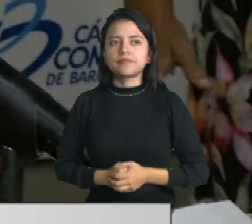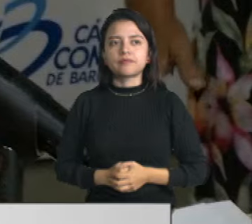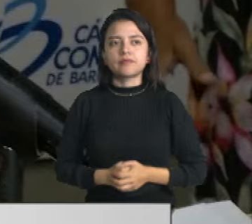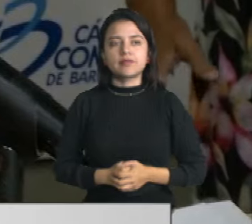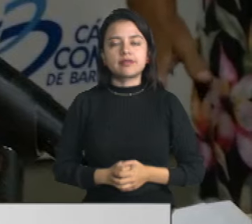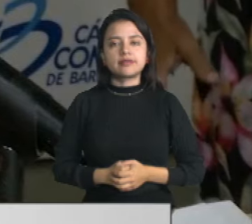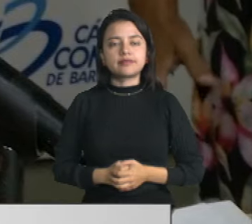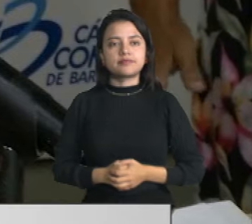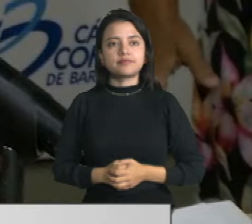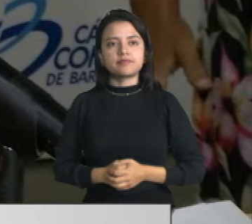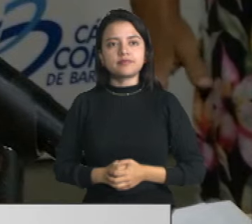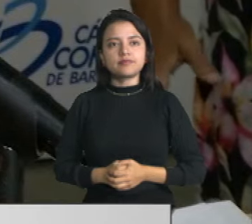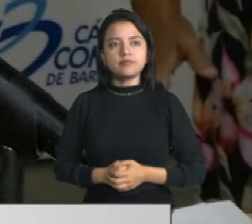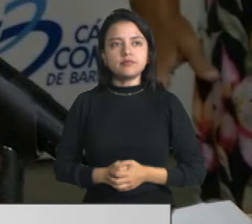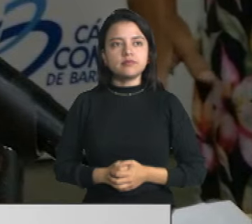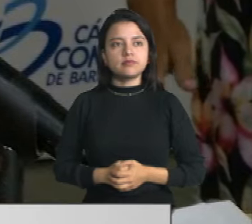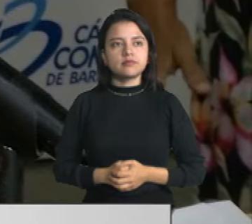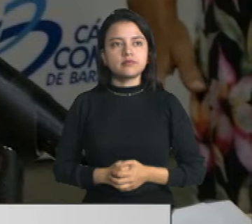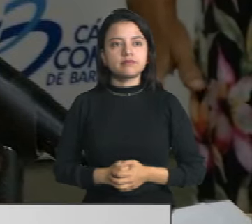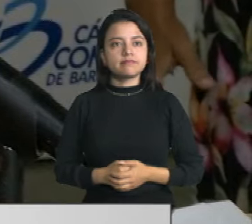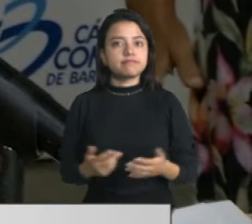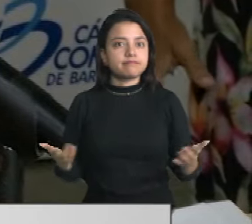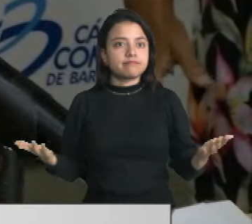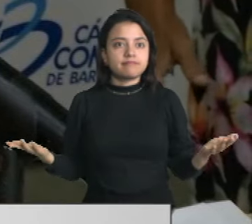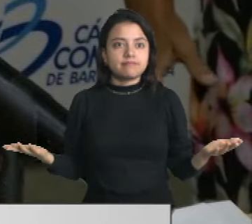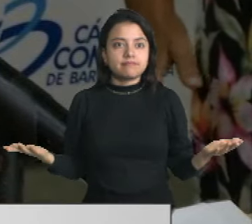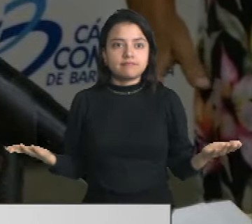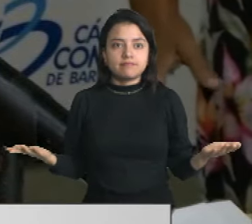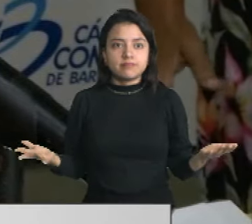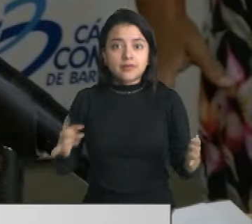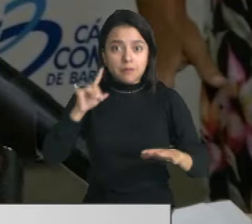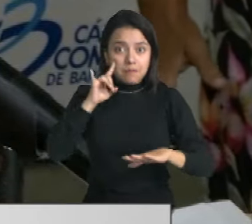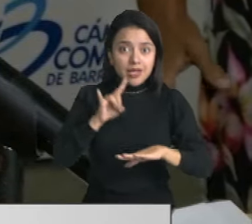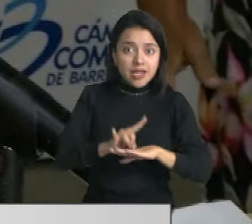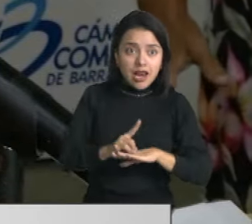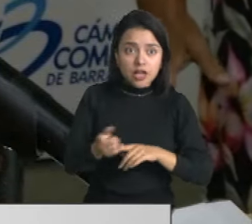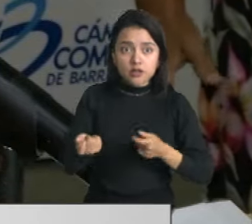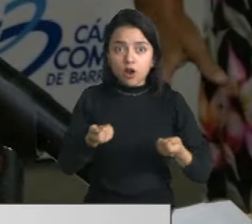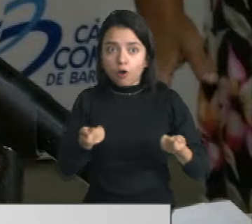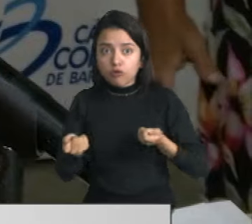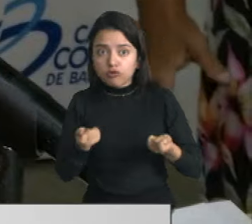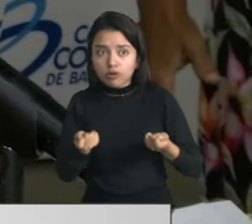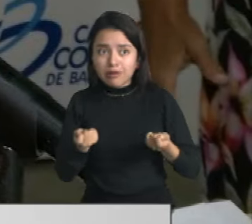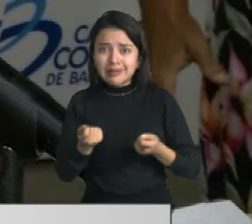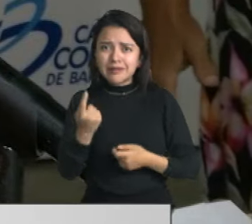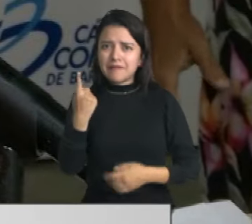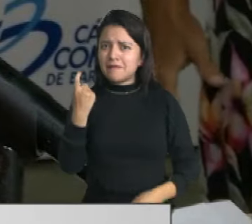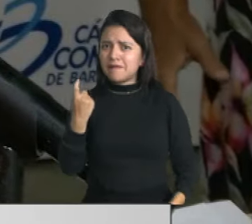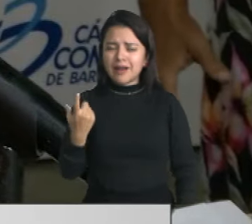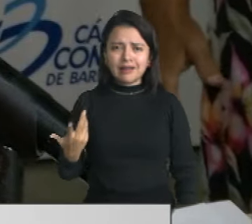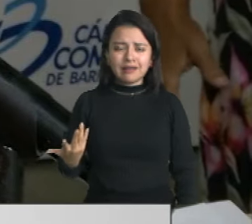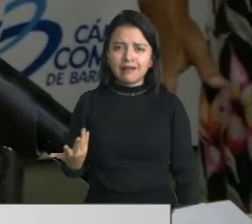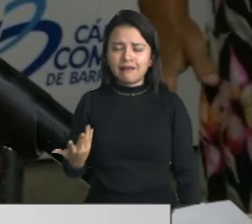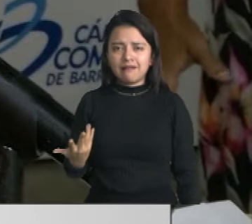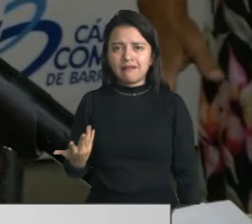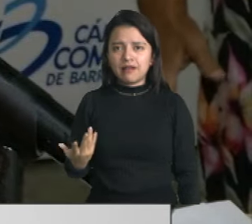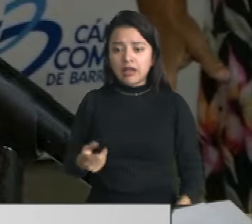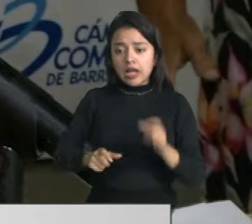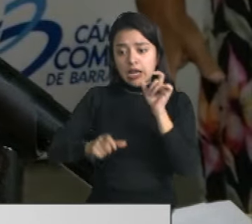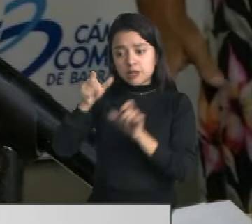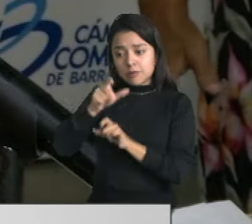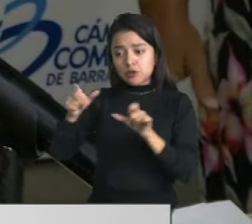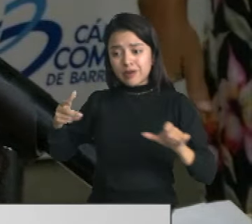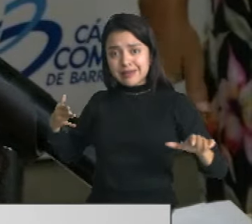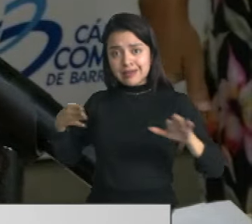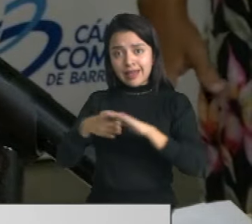Evidentemente lo sabemos que sigue existiendo falta de control al ingreso de las personas al estadio. Debería